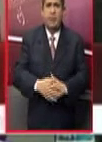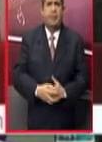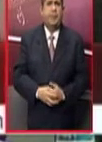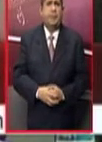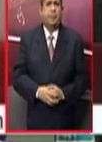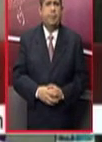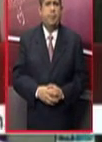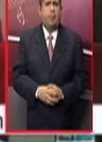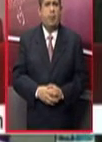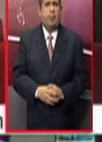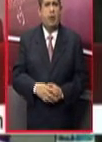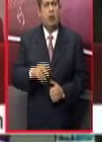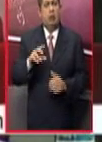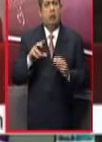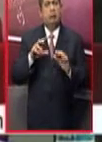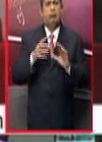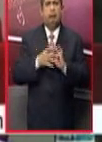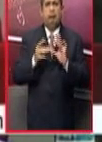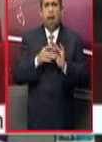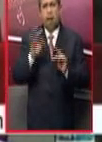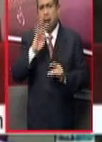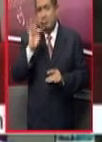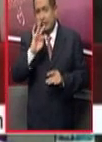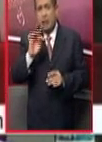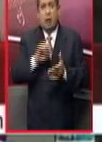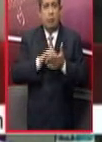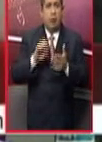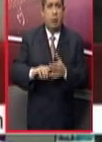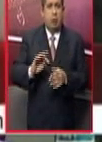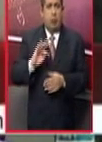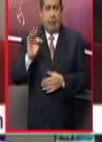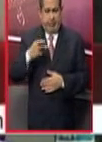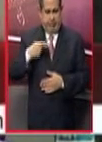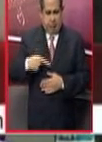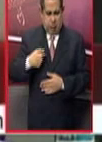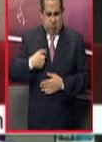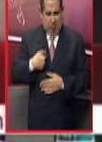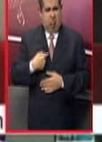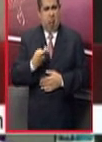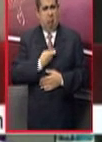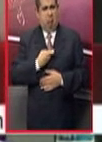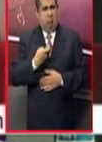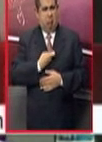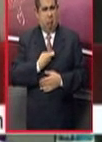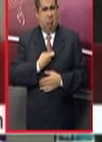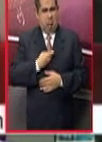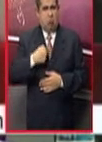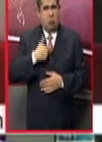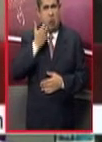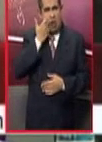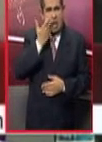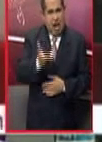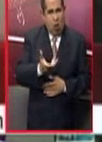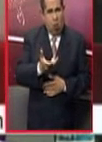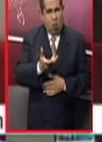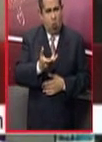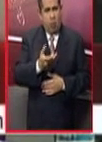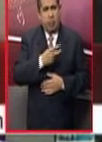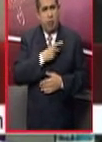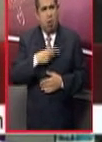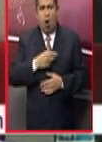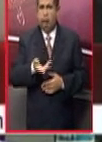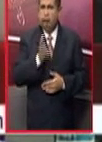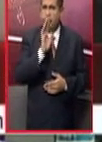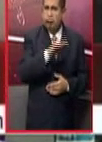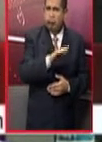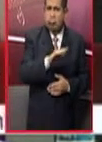Si no fuera el caso anterior, la persona que desea ejercer el derecho de réplica debe presentar ante el sujeto